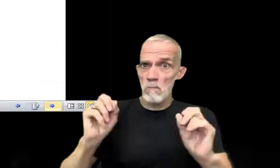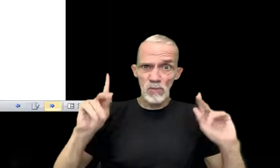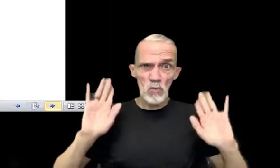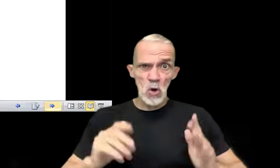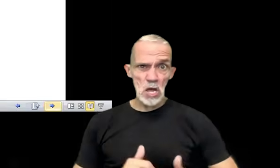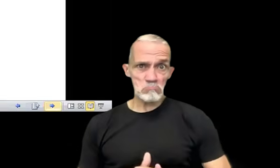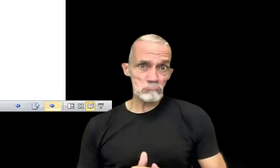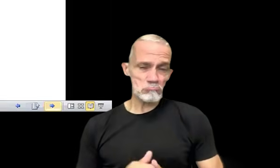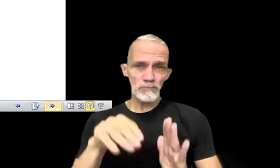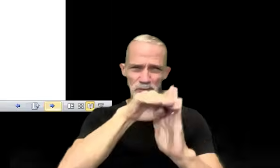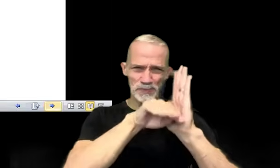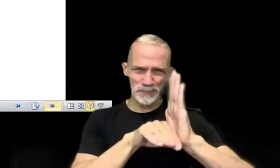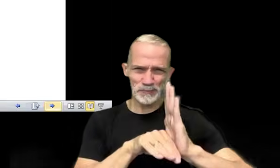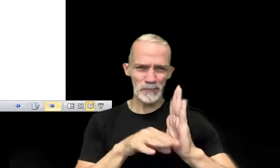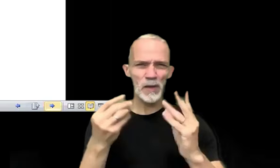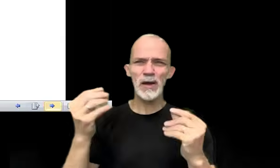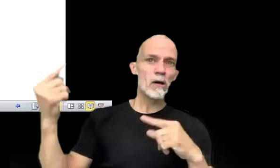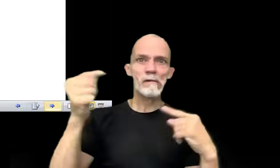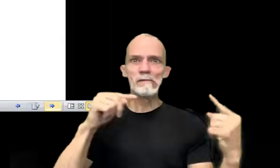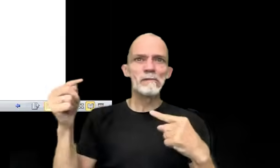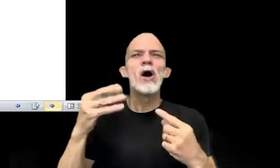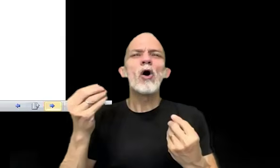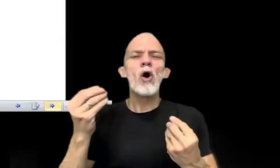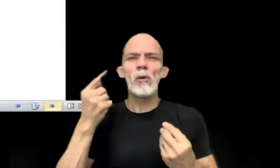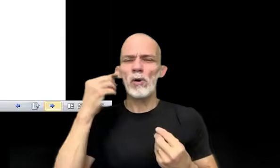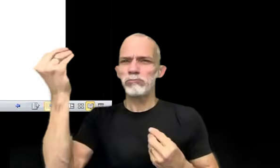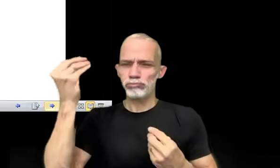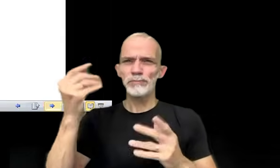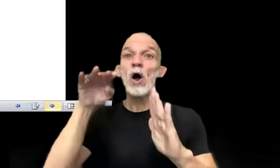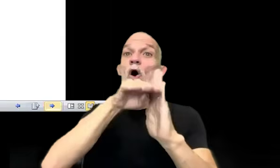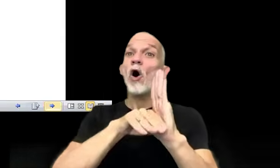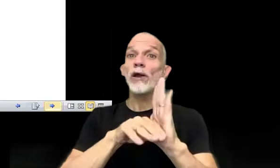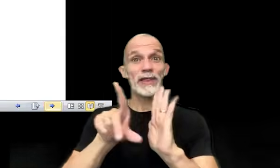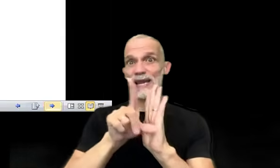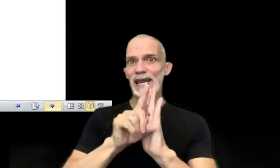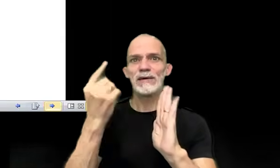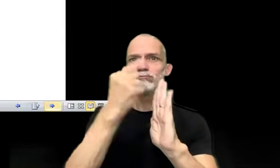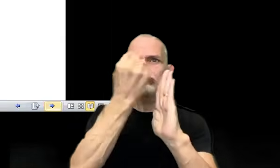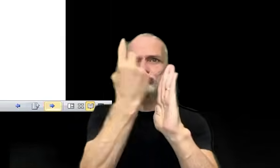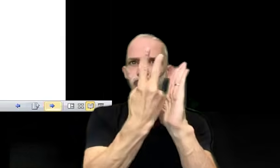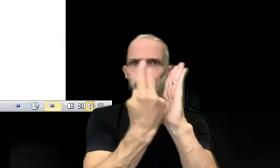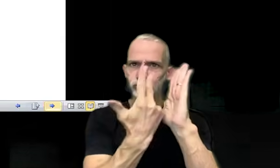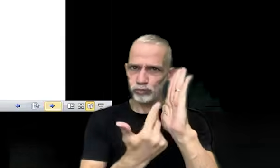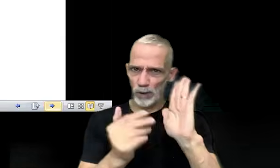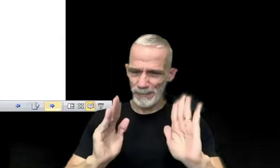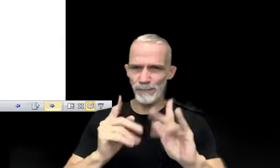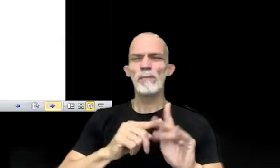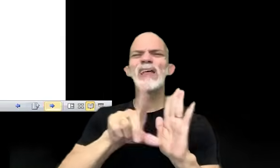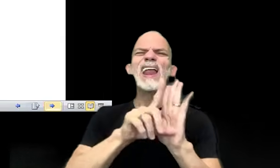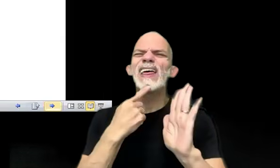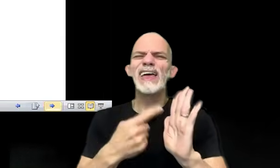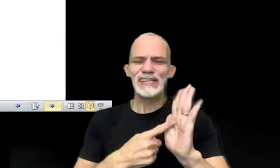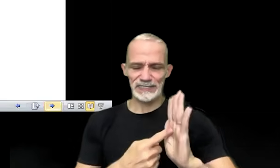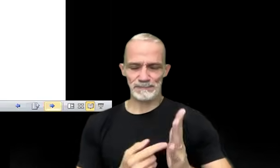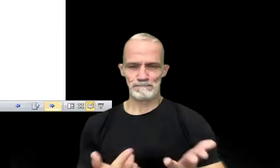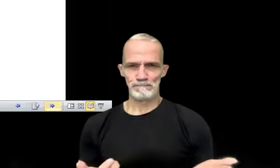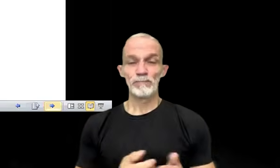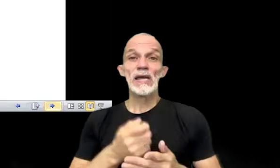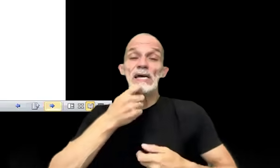Y las tenemos que aplicar para dirimir esa cuestión en el orden que la ley nos establece. La ley nos